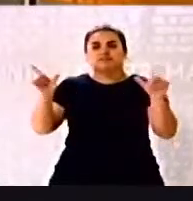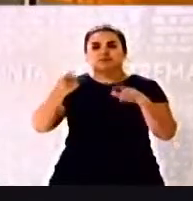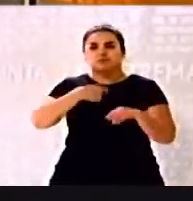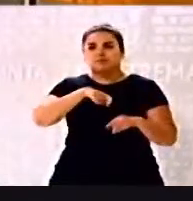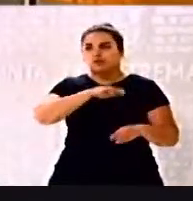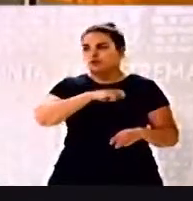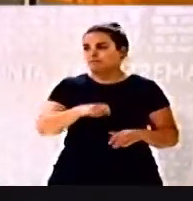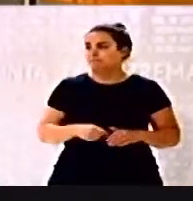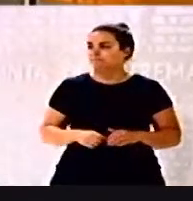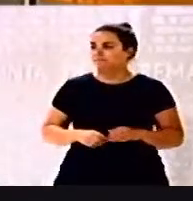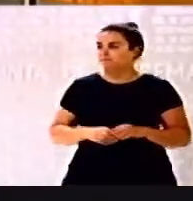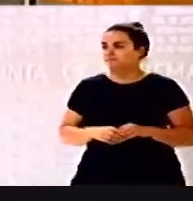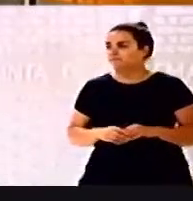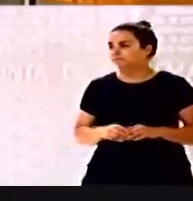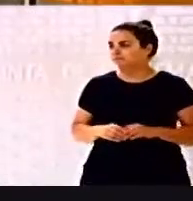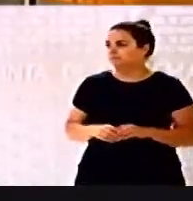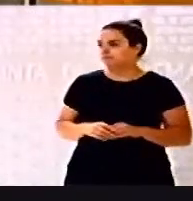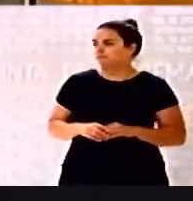Española.